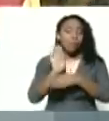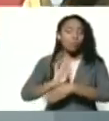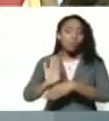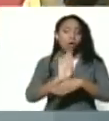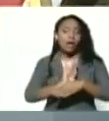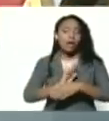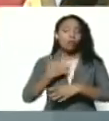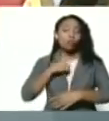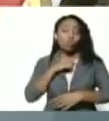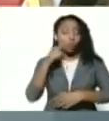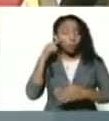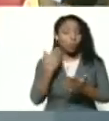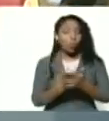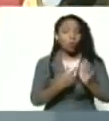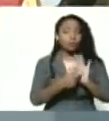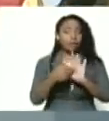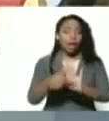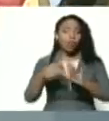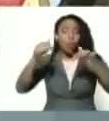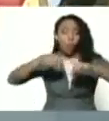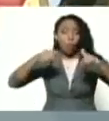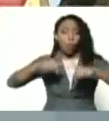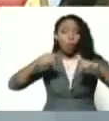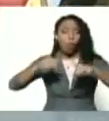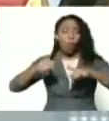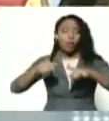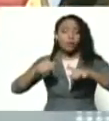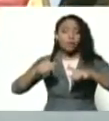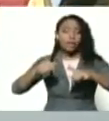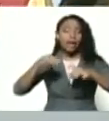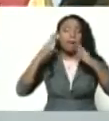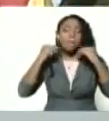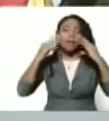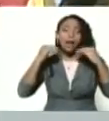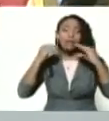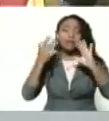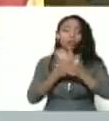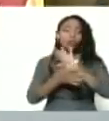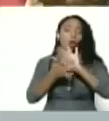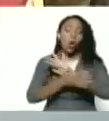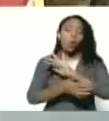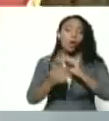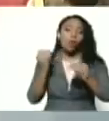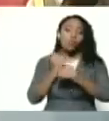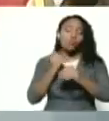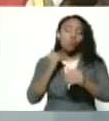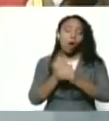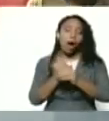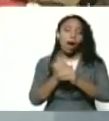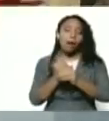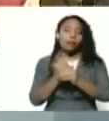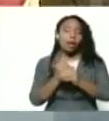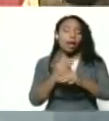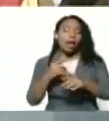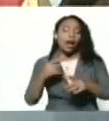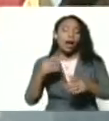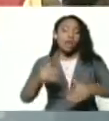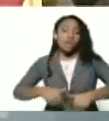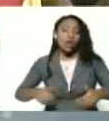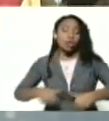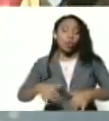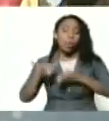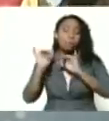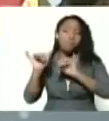Aquí hemos demostrado el día de hoy en esta experiencia con el camarada Luis, que ha hecho un esfuerzo desde su propio